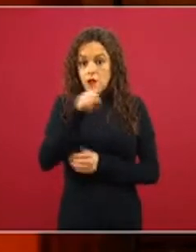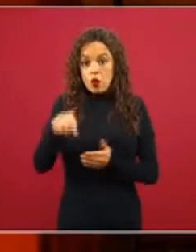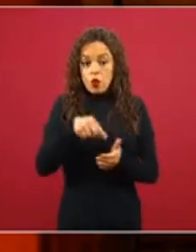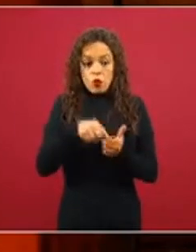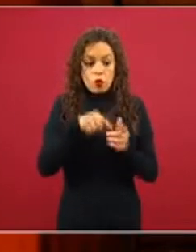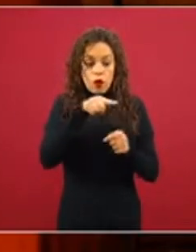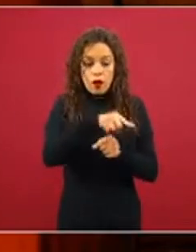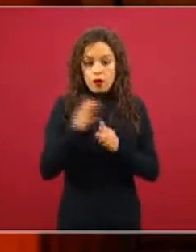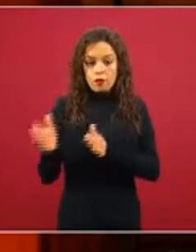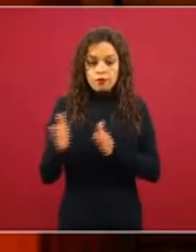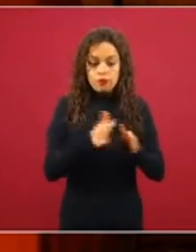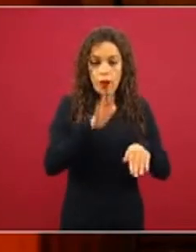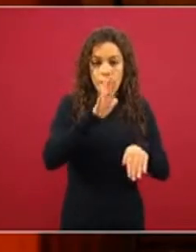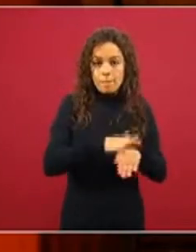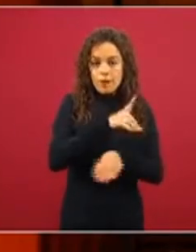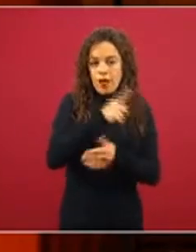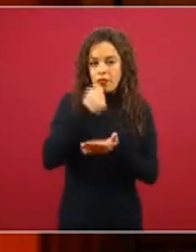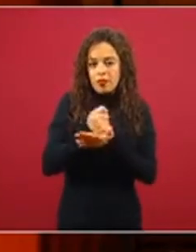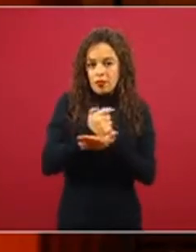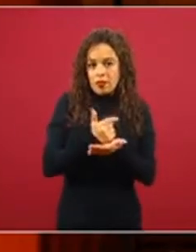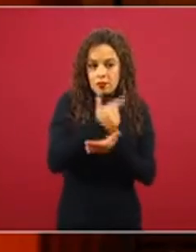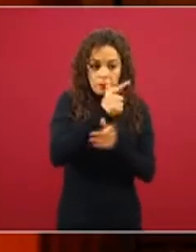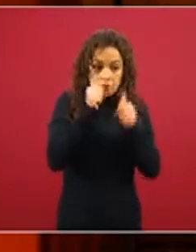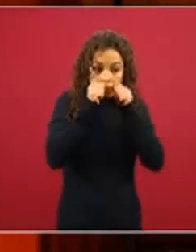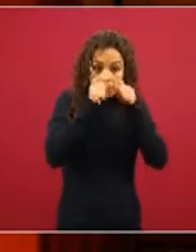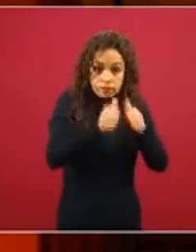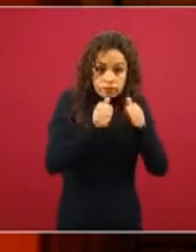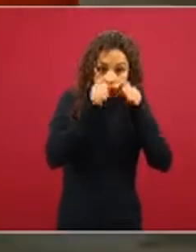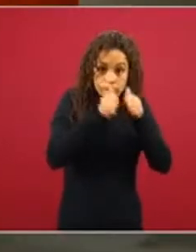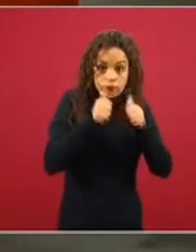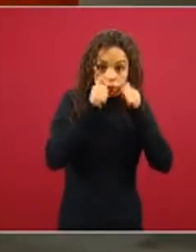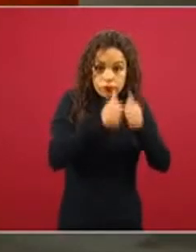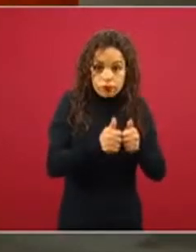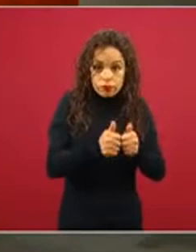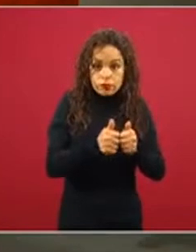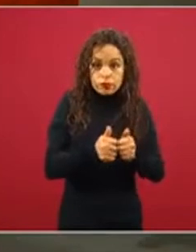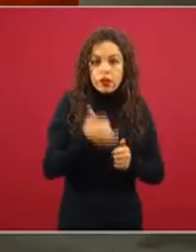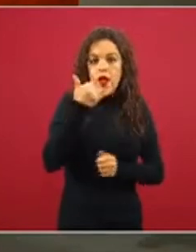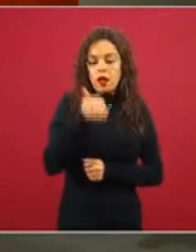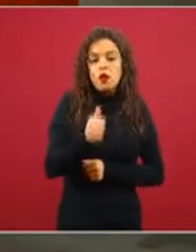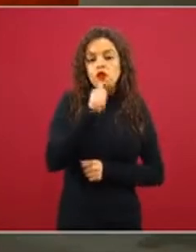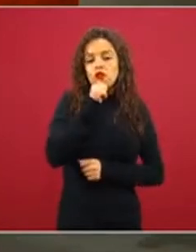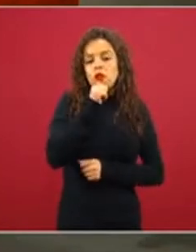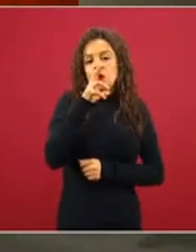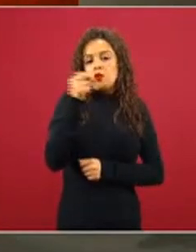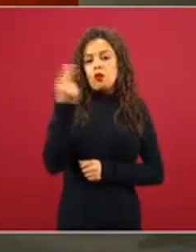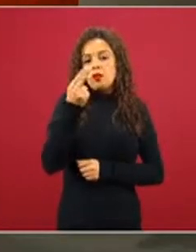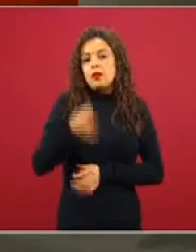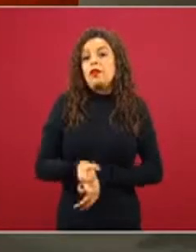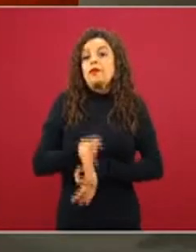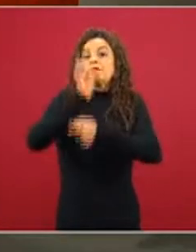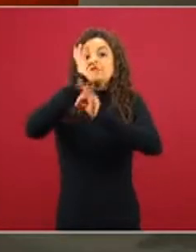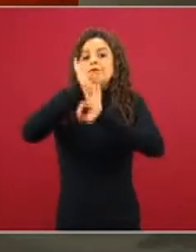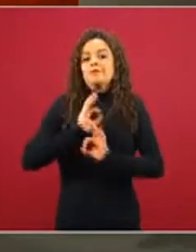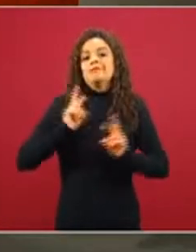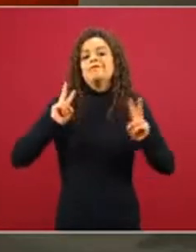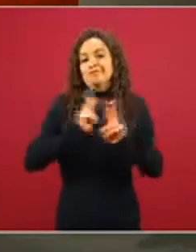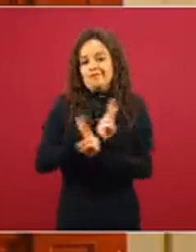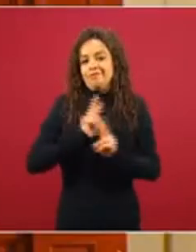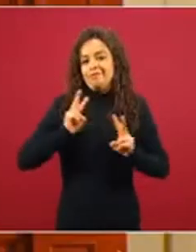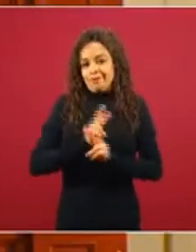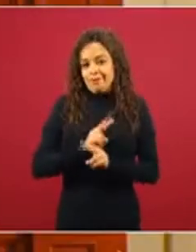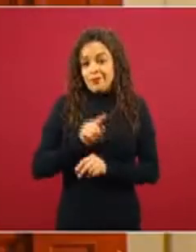cuidados intensivos y por lo tanto tampoco todavía un ventilador. Asimismo, se tenían en esta